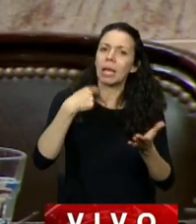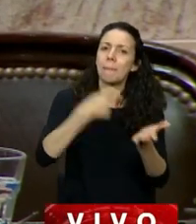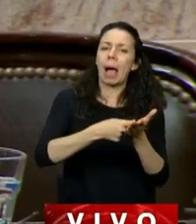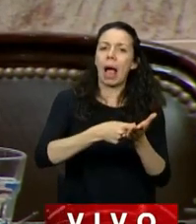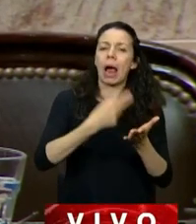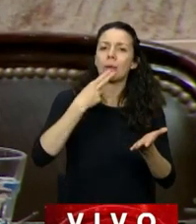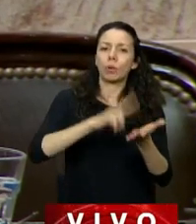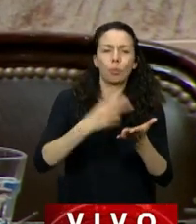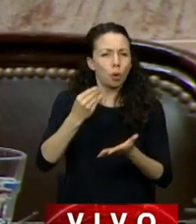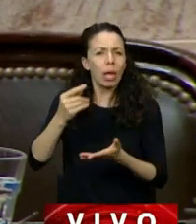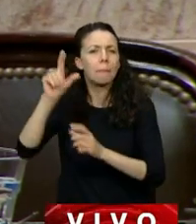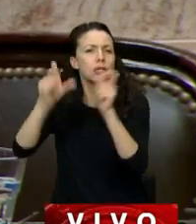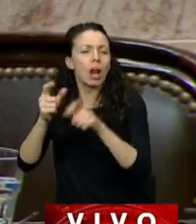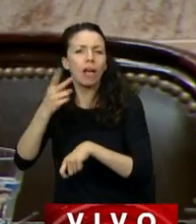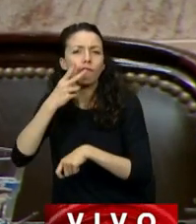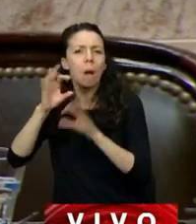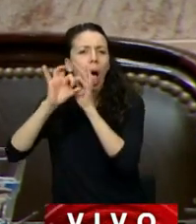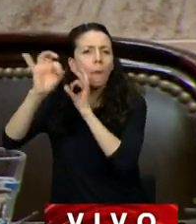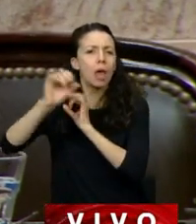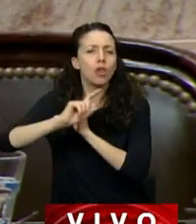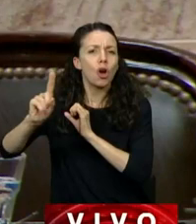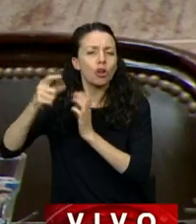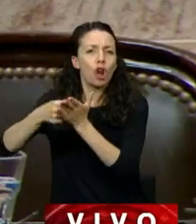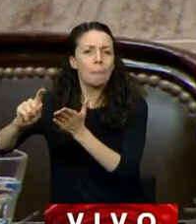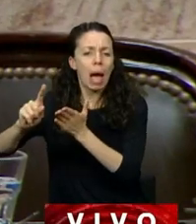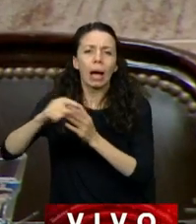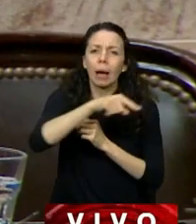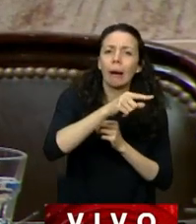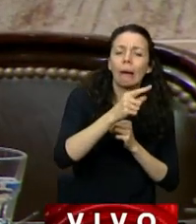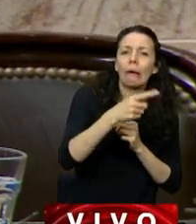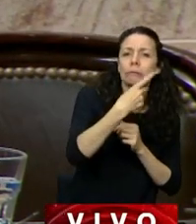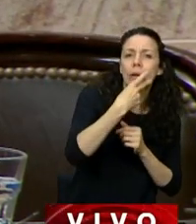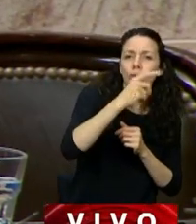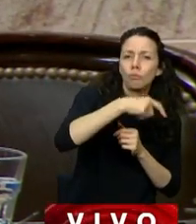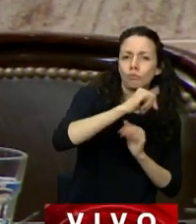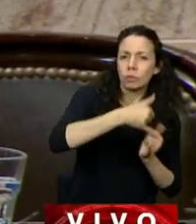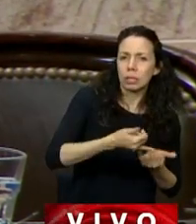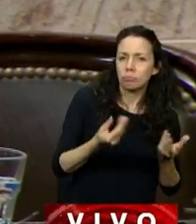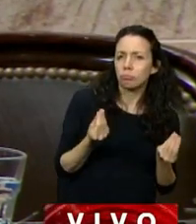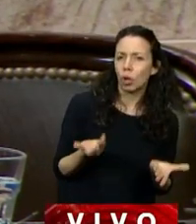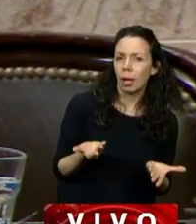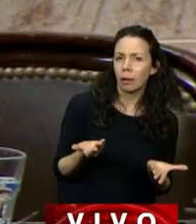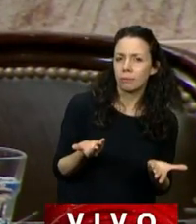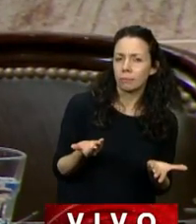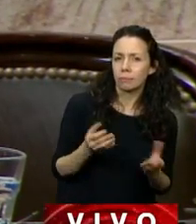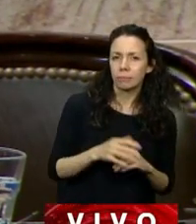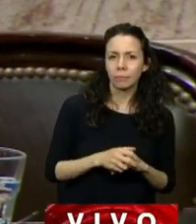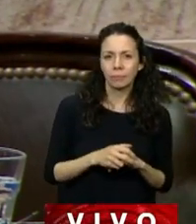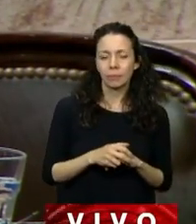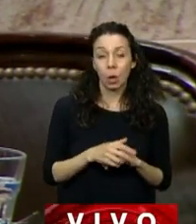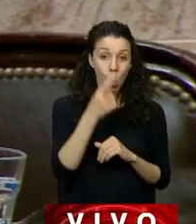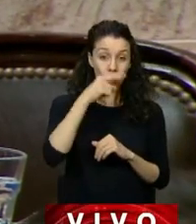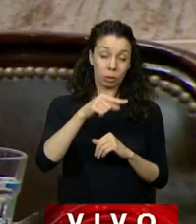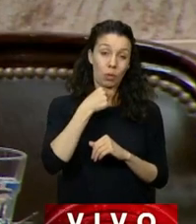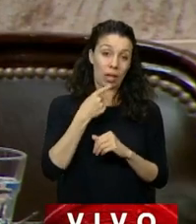el que fuma una habano no puede pagar el fet para el pequeño producto y en el último artículo lo que queremos es agregar no